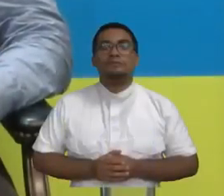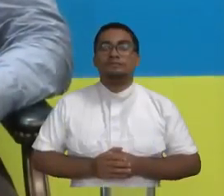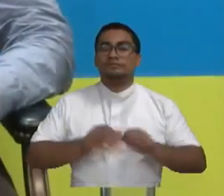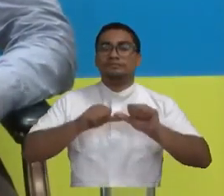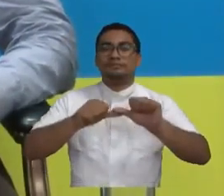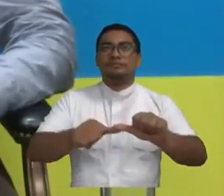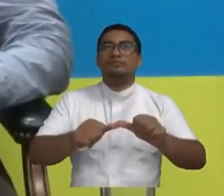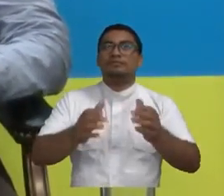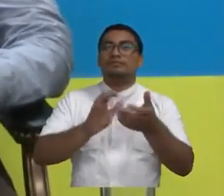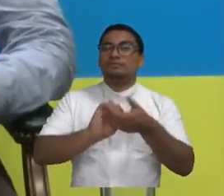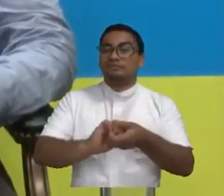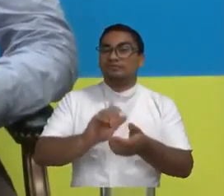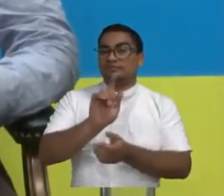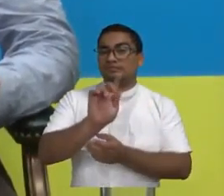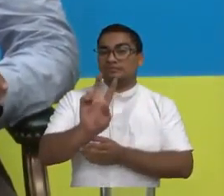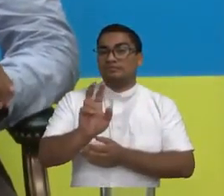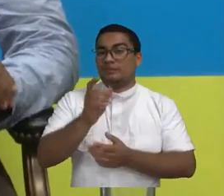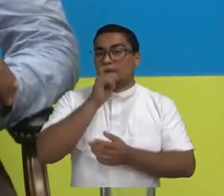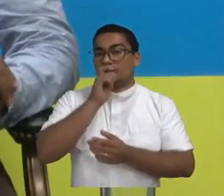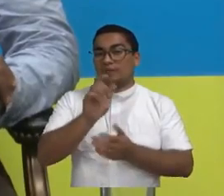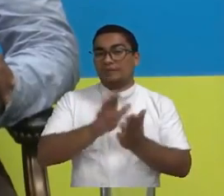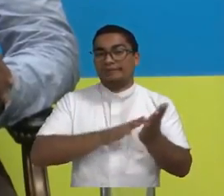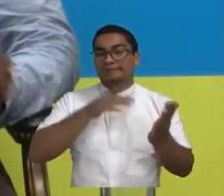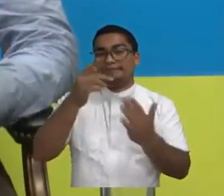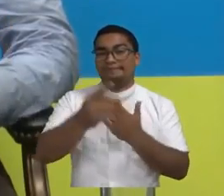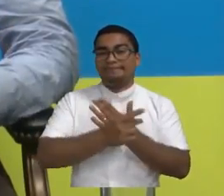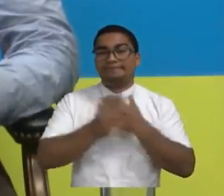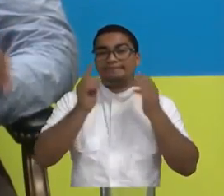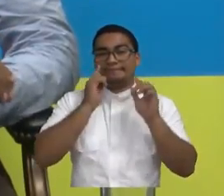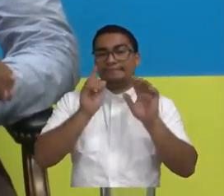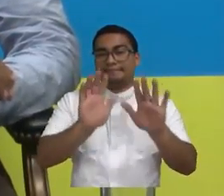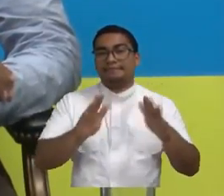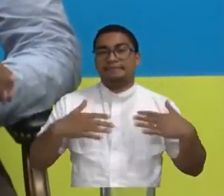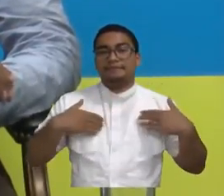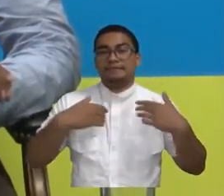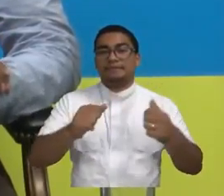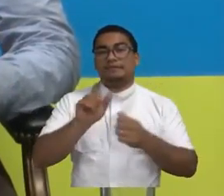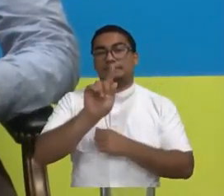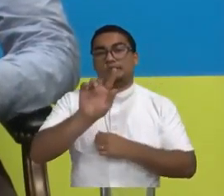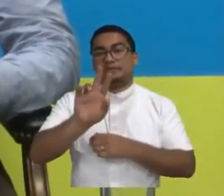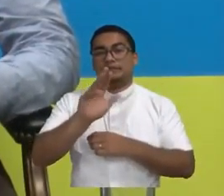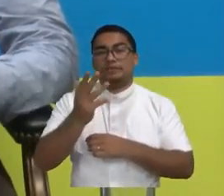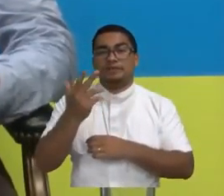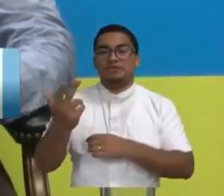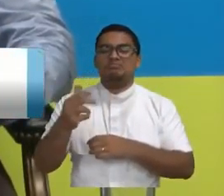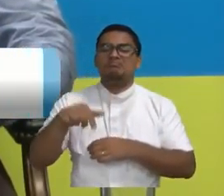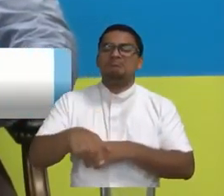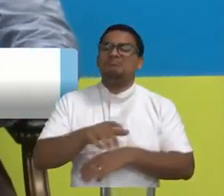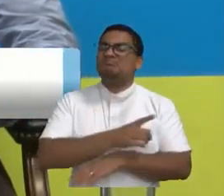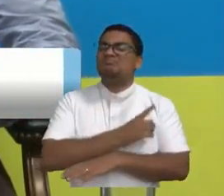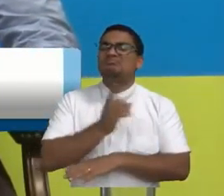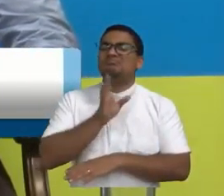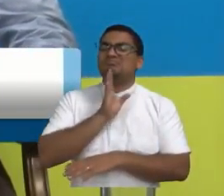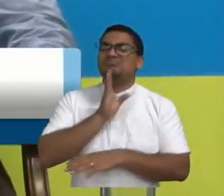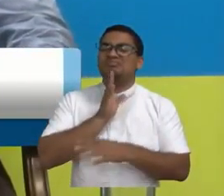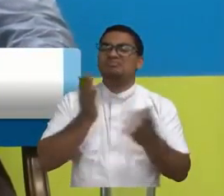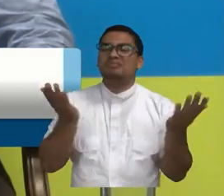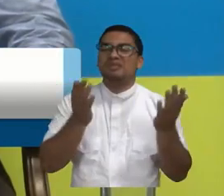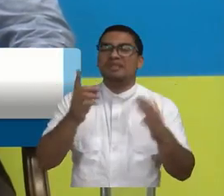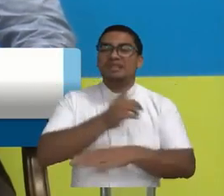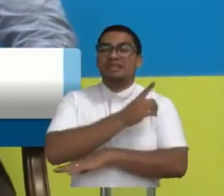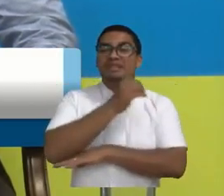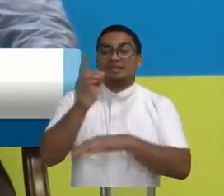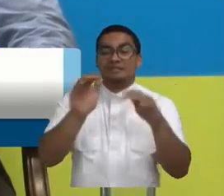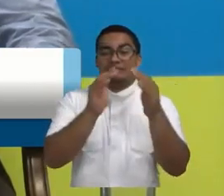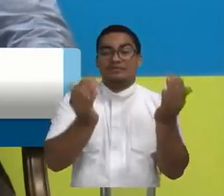Estamos de regreso, amigos televidentes, en su gustado programa Prevenir de Salud a través de la frecuencia del canal 98. Hoy estamos hablando sobre el Día Mundial de